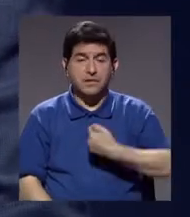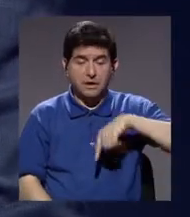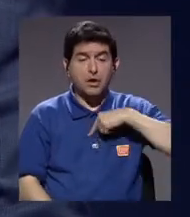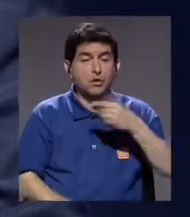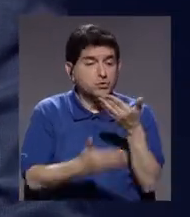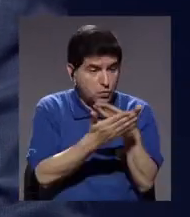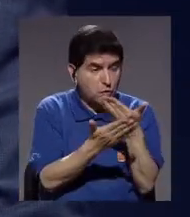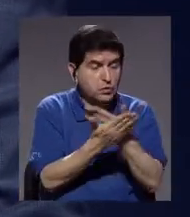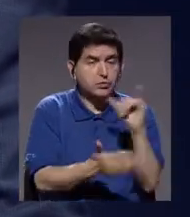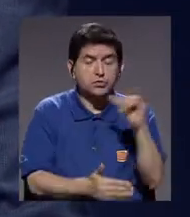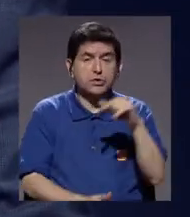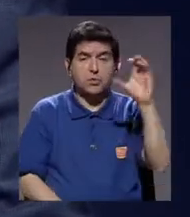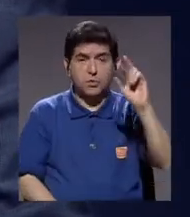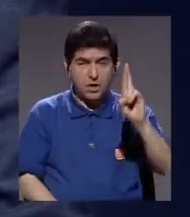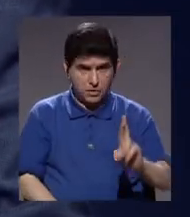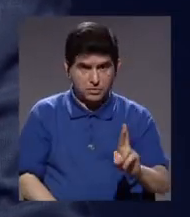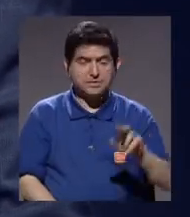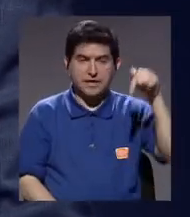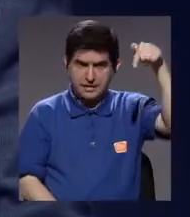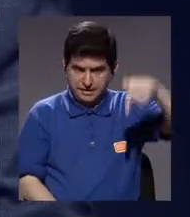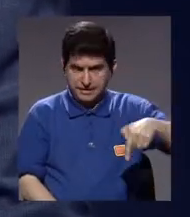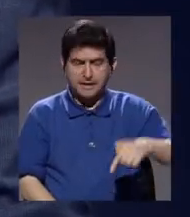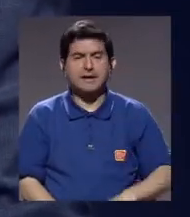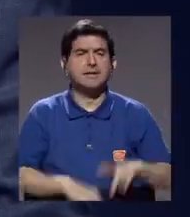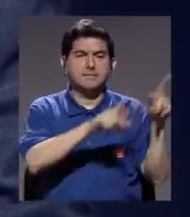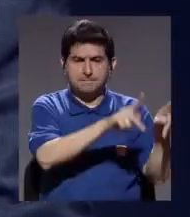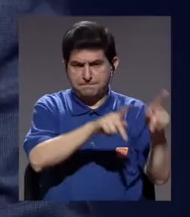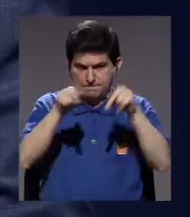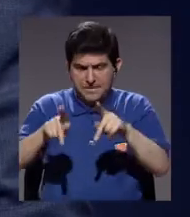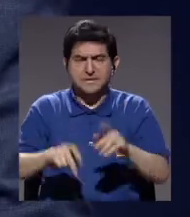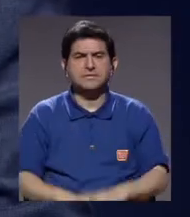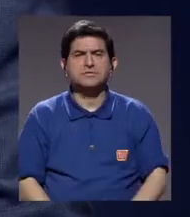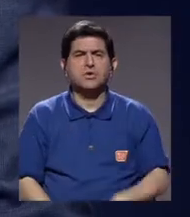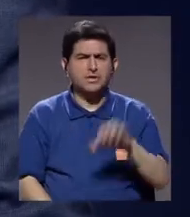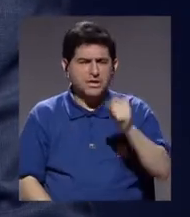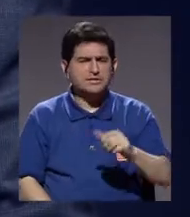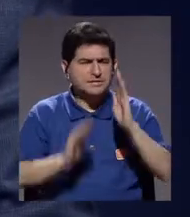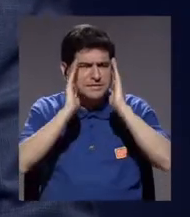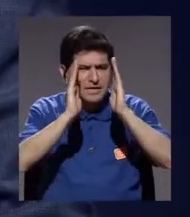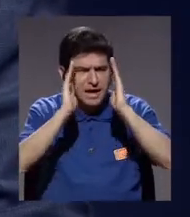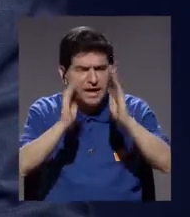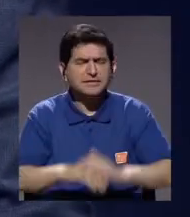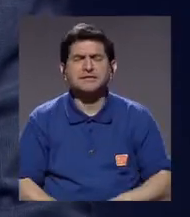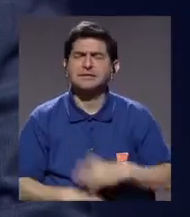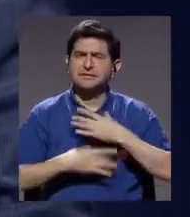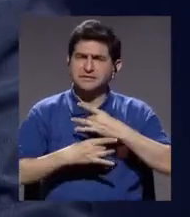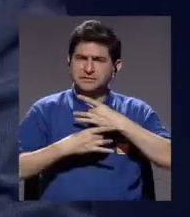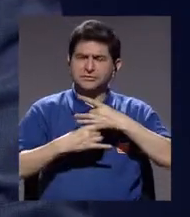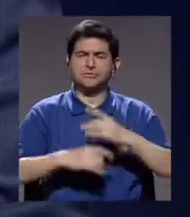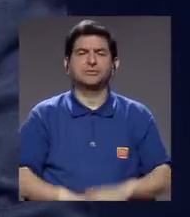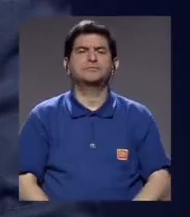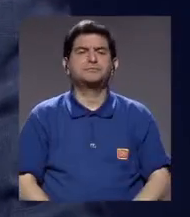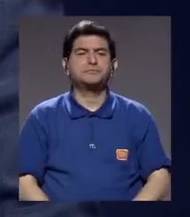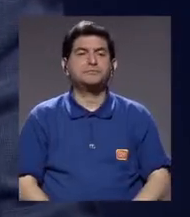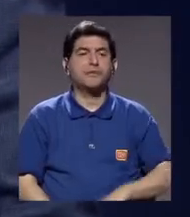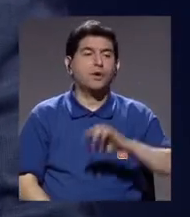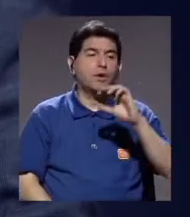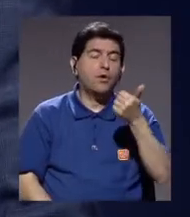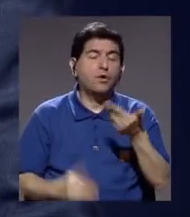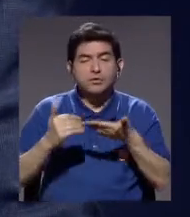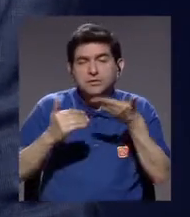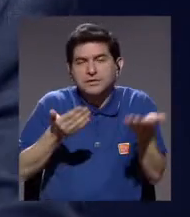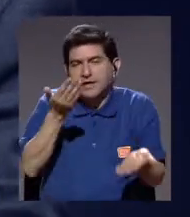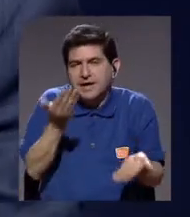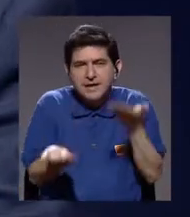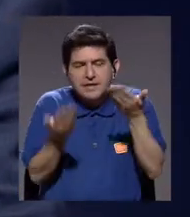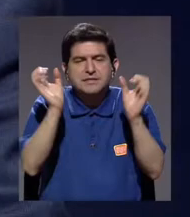podemos constatar que también aquí en Costa Rica la gente está siguiendo este con interés. Otro aspecto tal